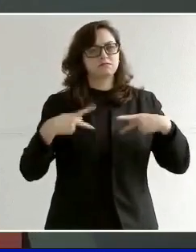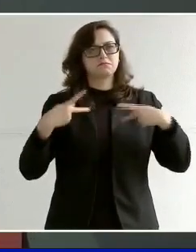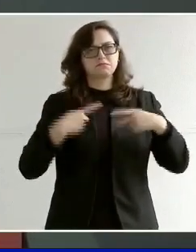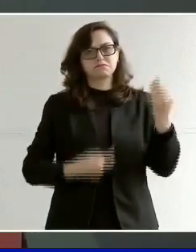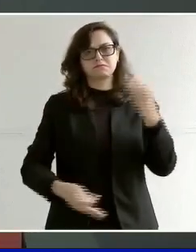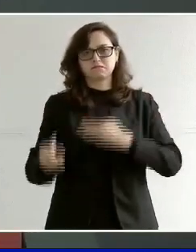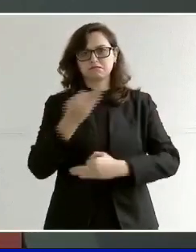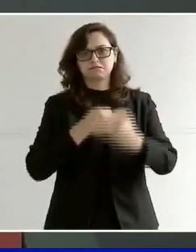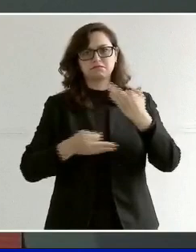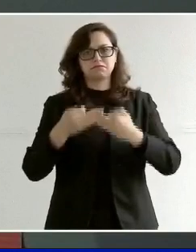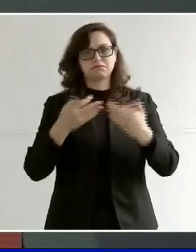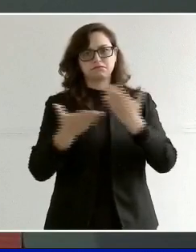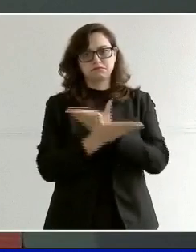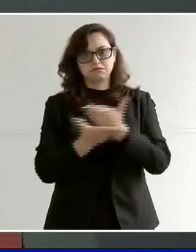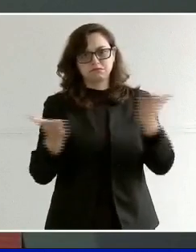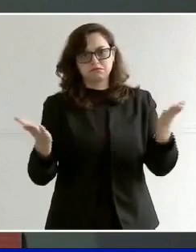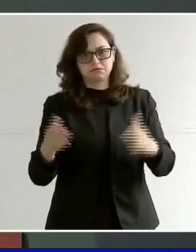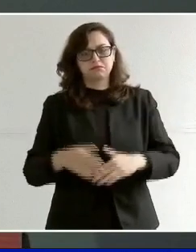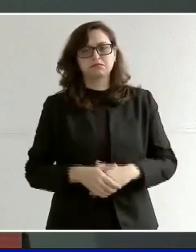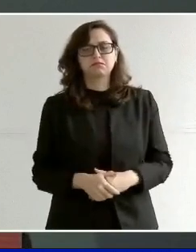Señor presidente,